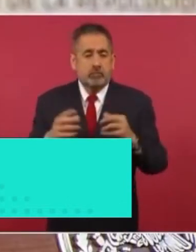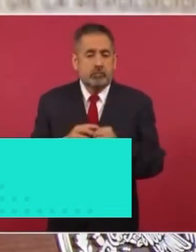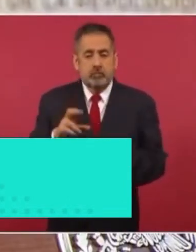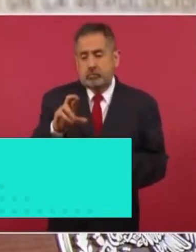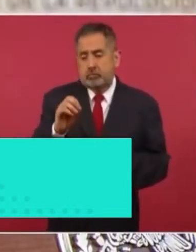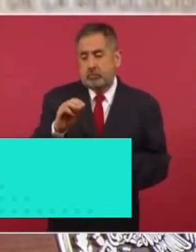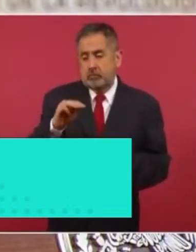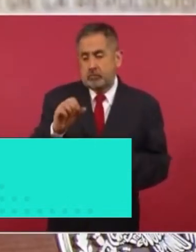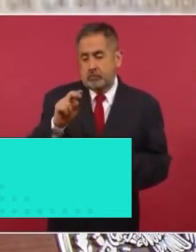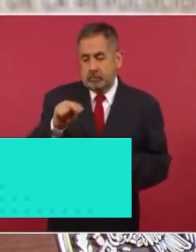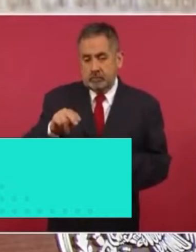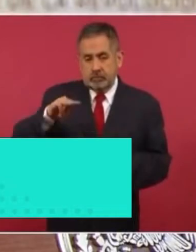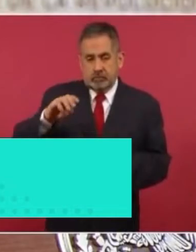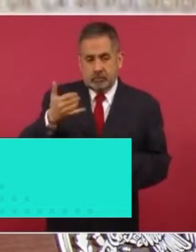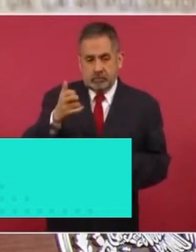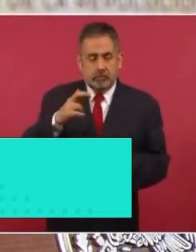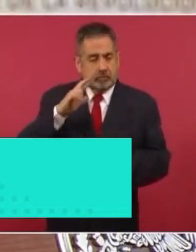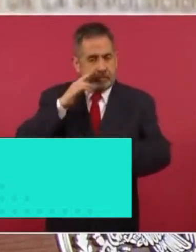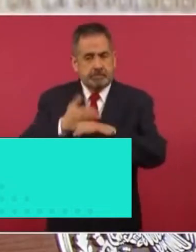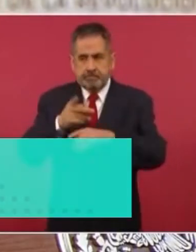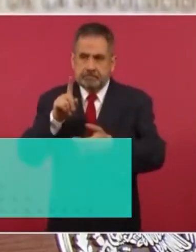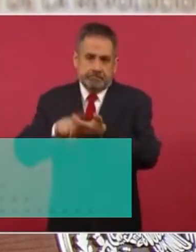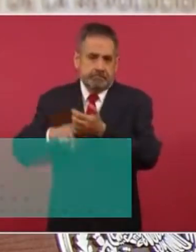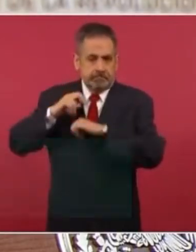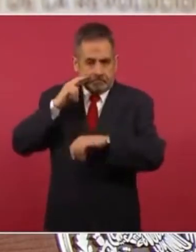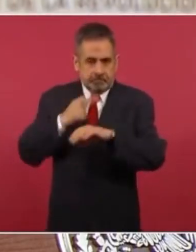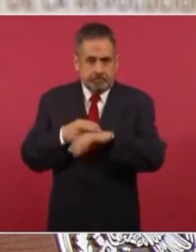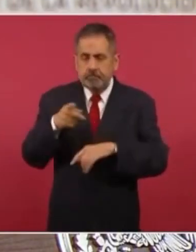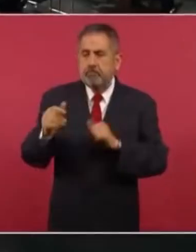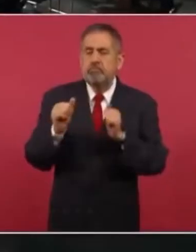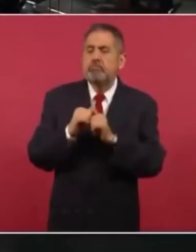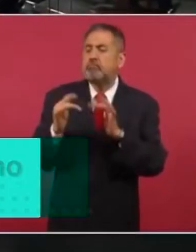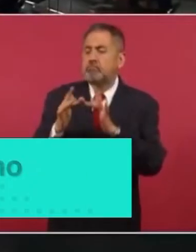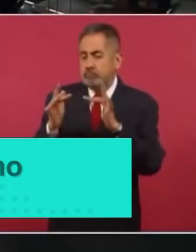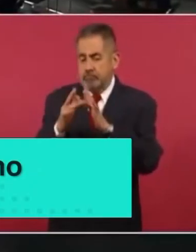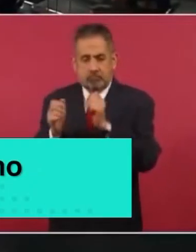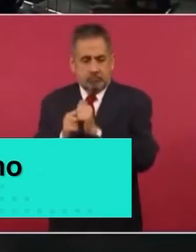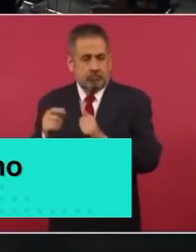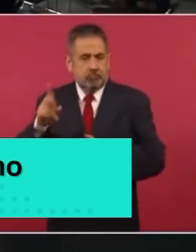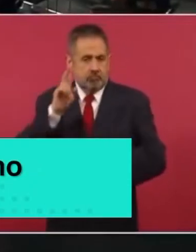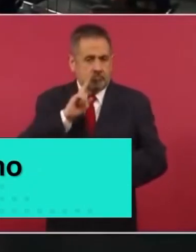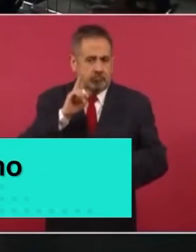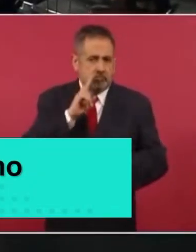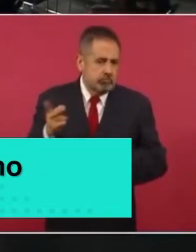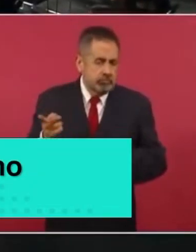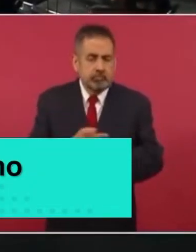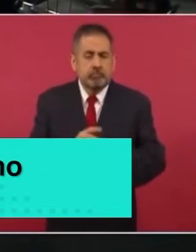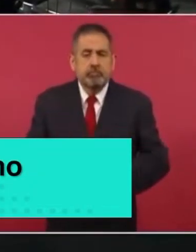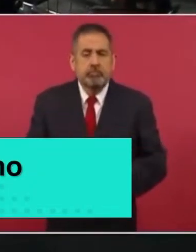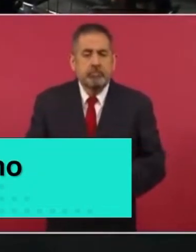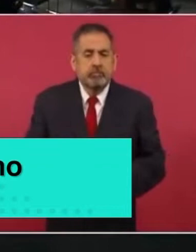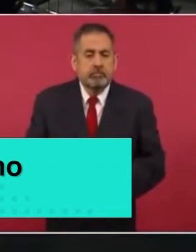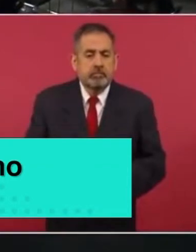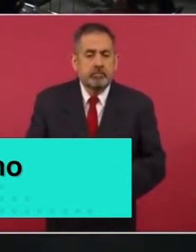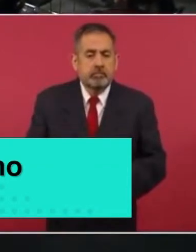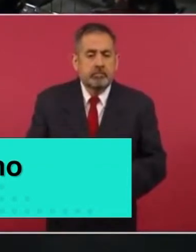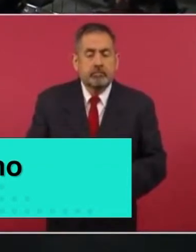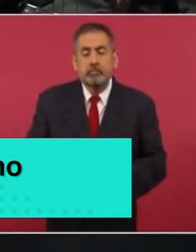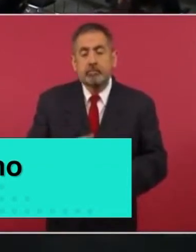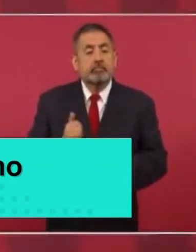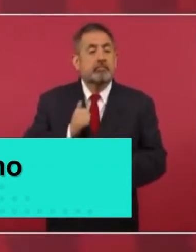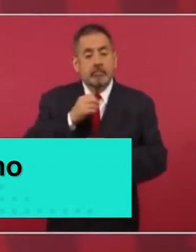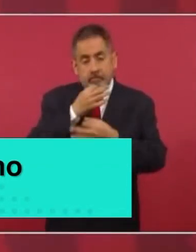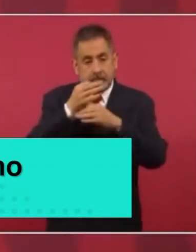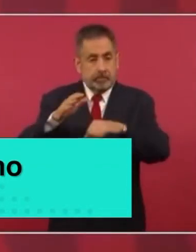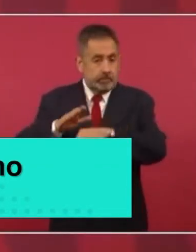Meyer, okay, el responsable. Entonces, con Román lo atendemos. Aprovecho para